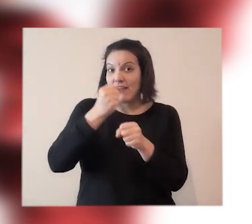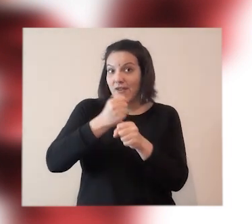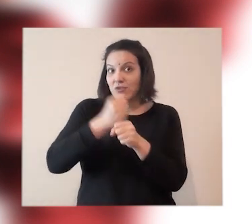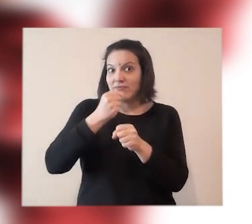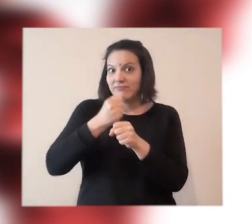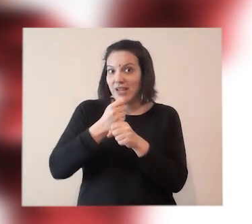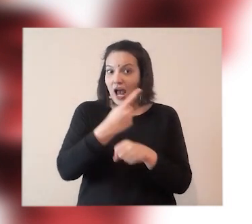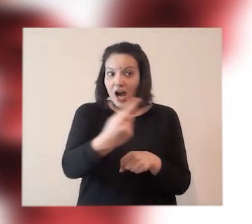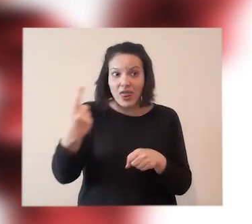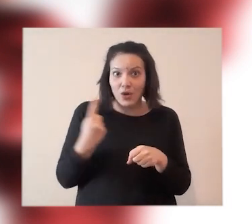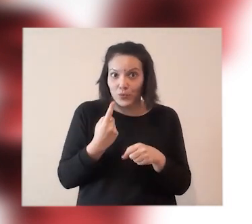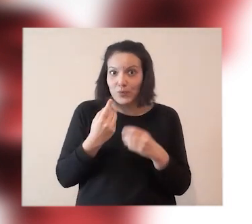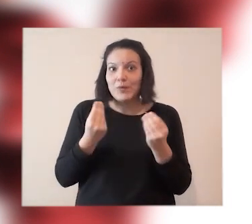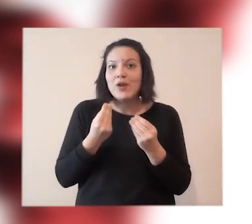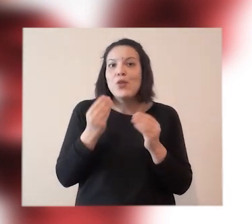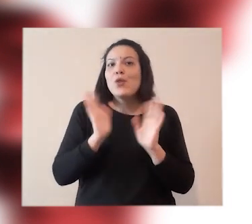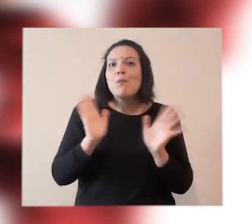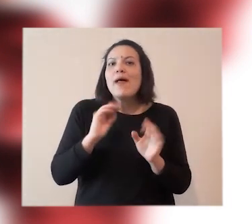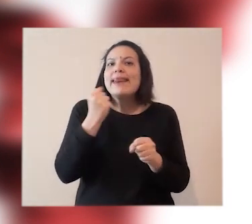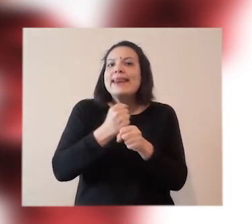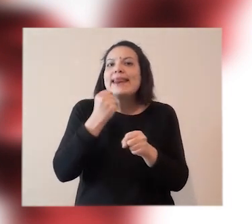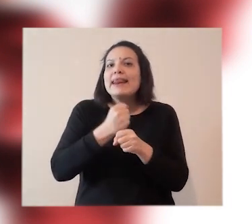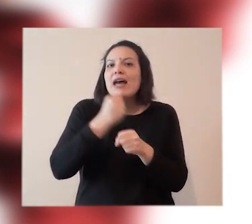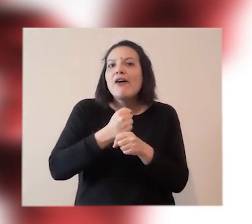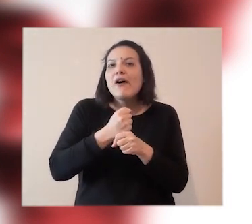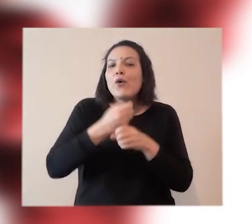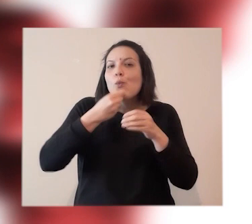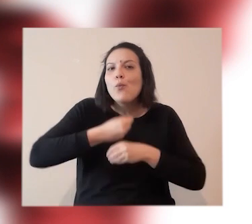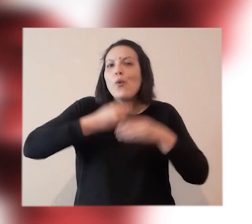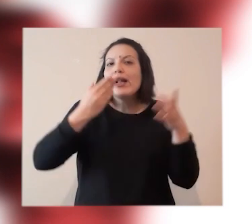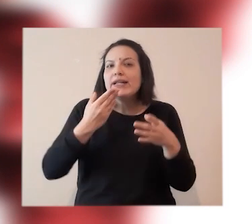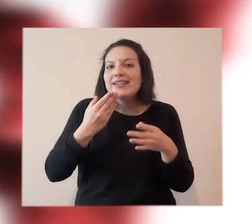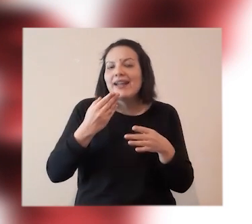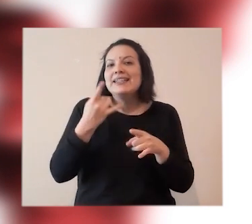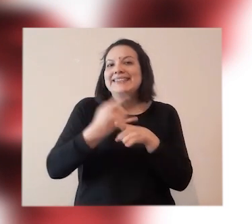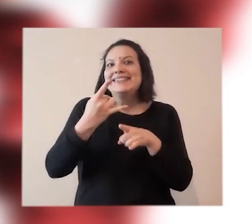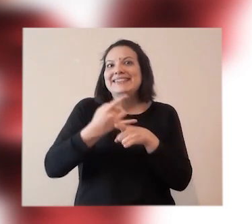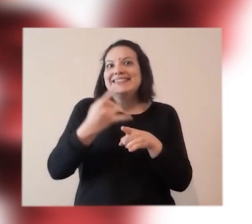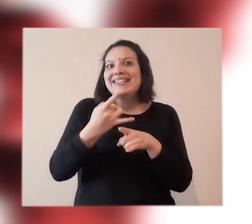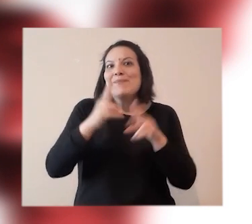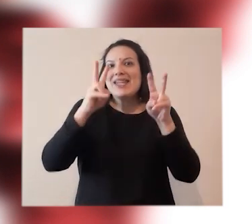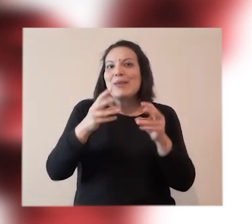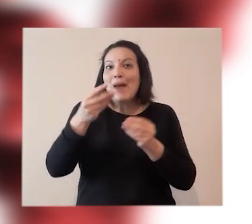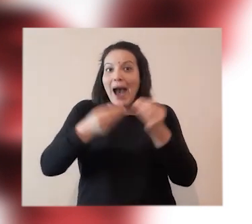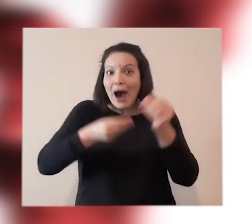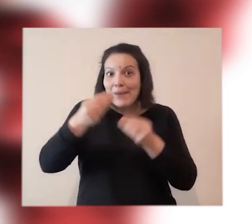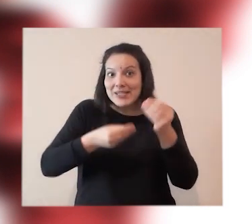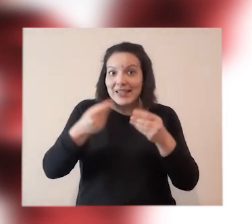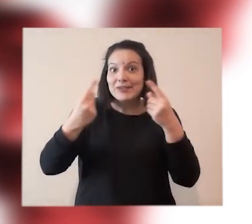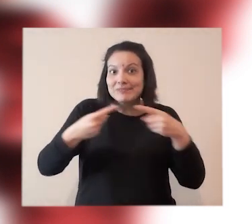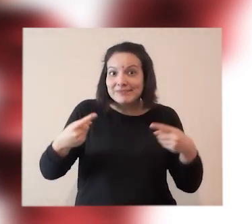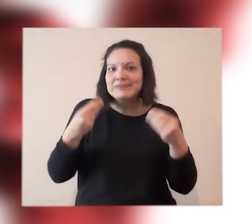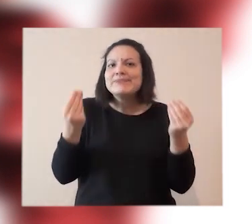esto, digamos, sea cual sea el ámbito donde nos desarrollamos, casi siempre en lo que son las tareas administrativas está